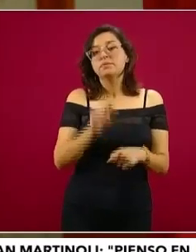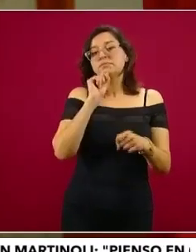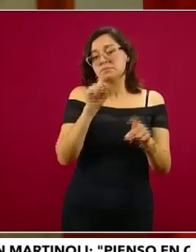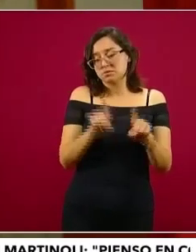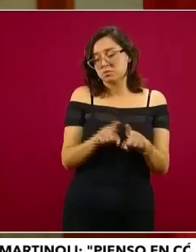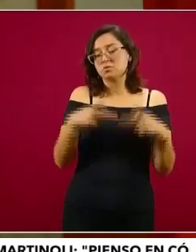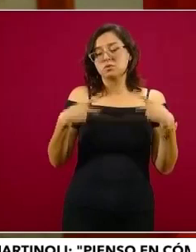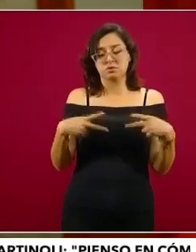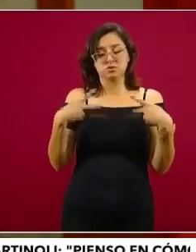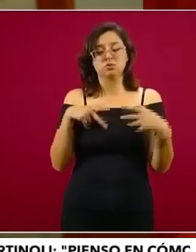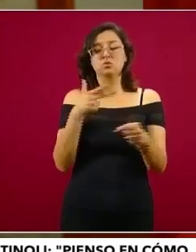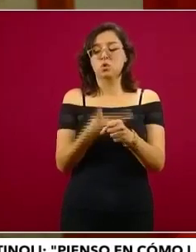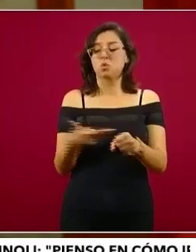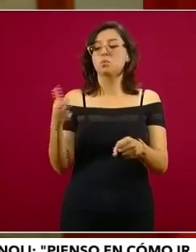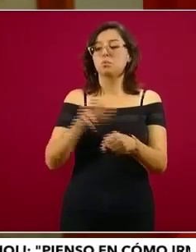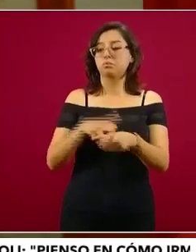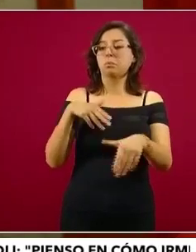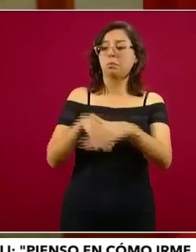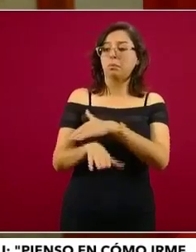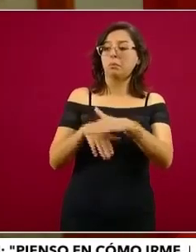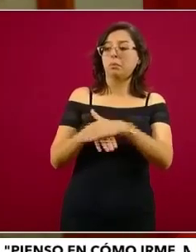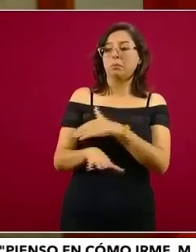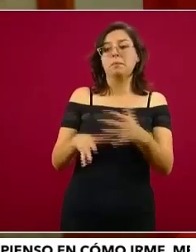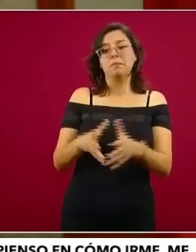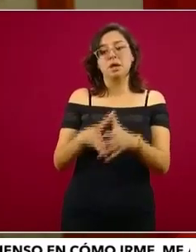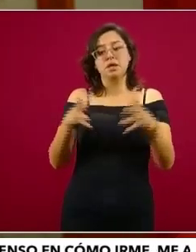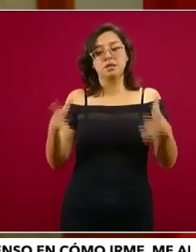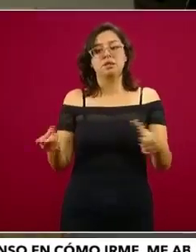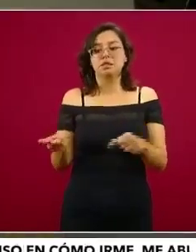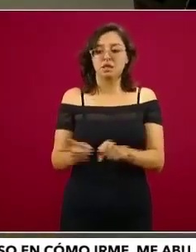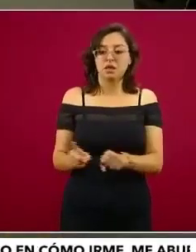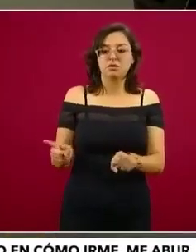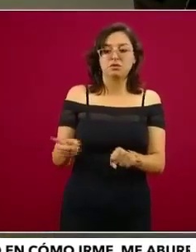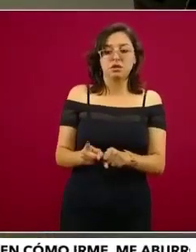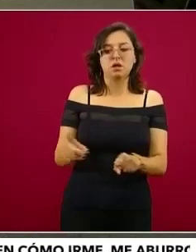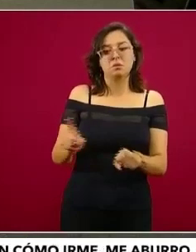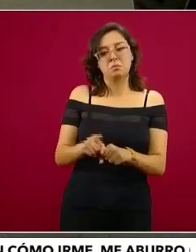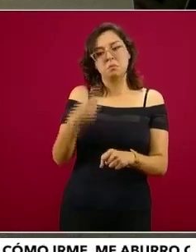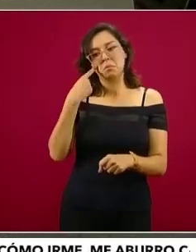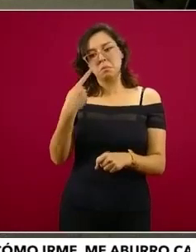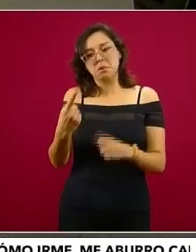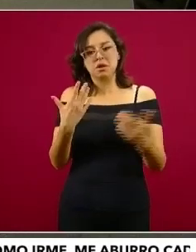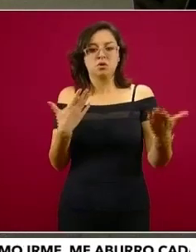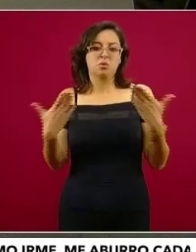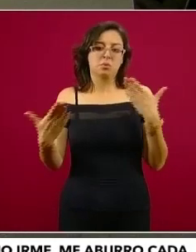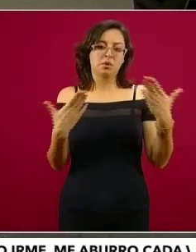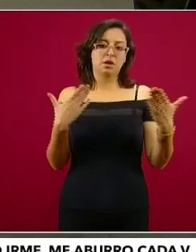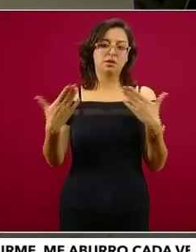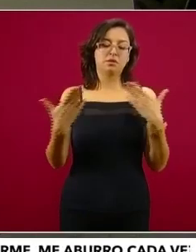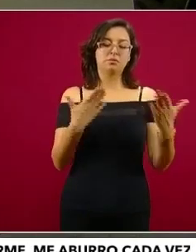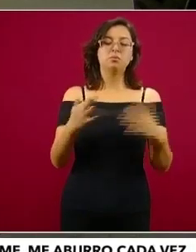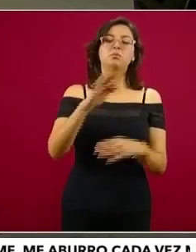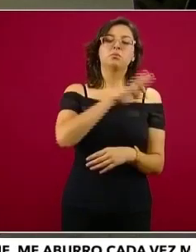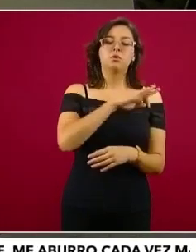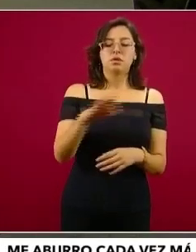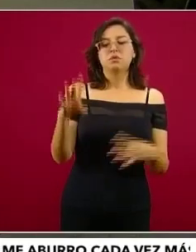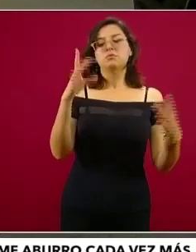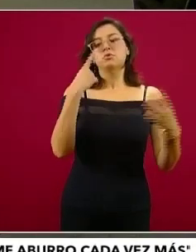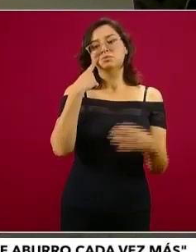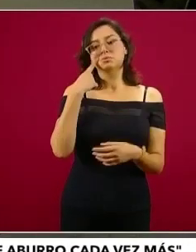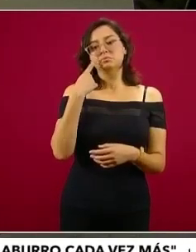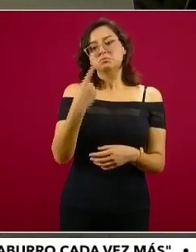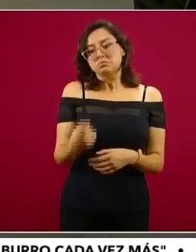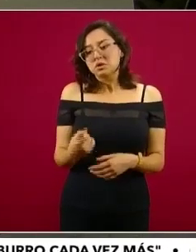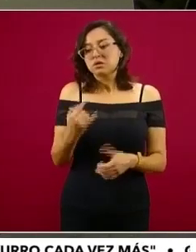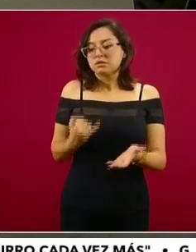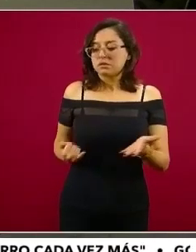estos sistemas se complementan y ayudan en el día a día a poder estar tomando las decisiones que se requiere para que la